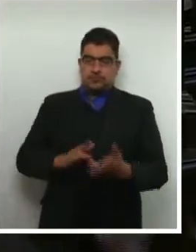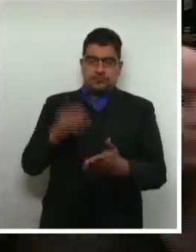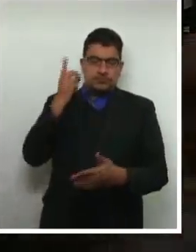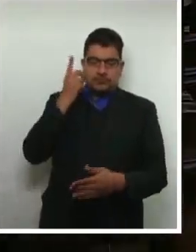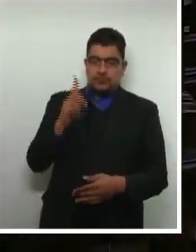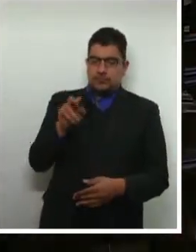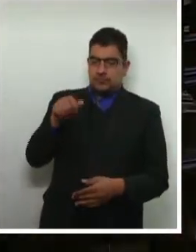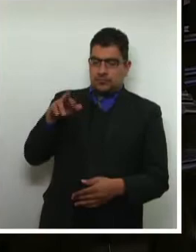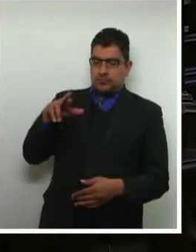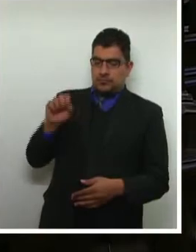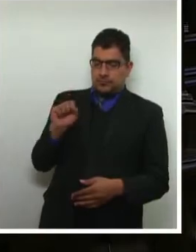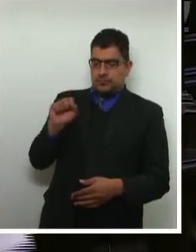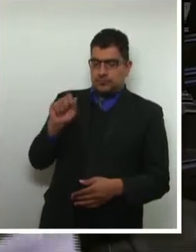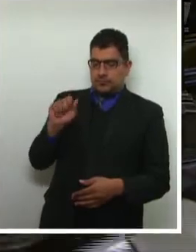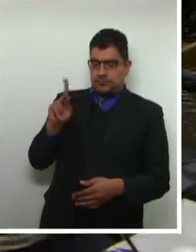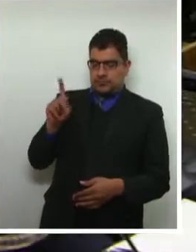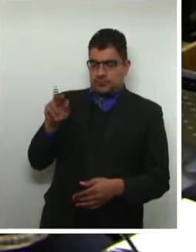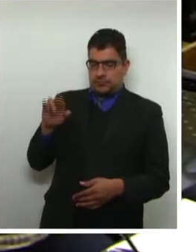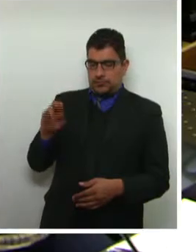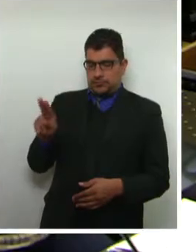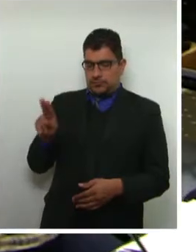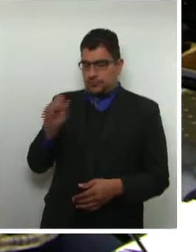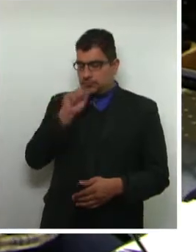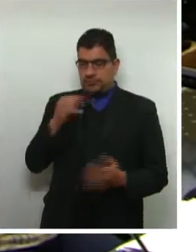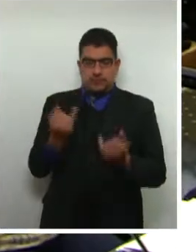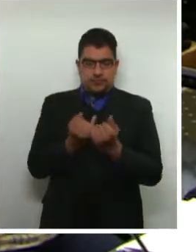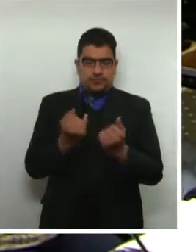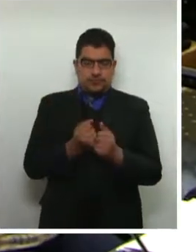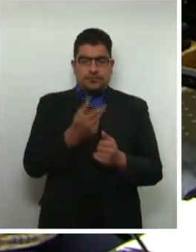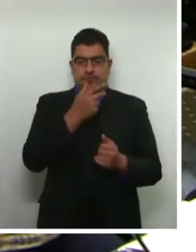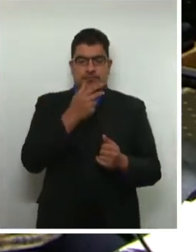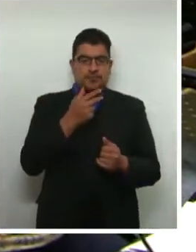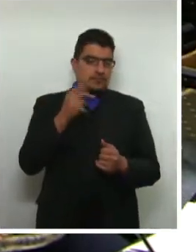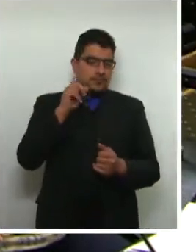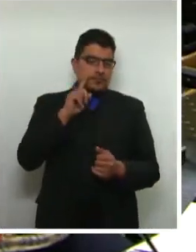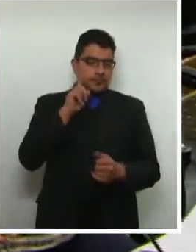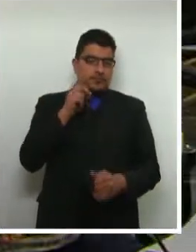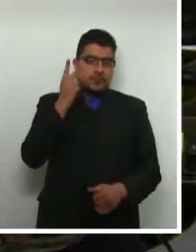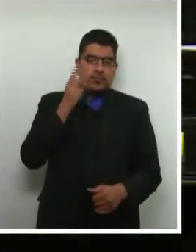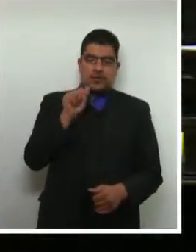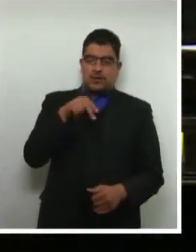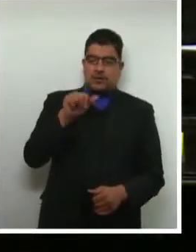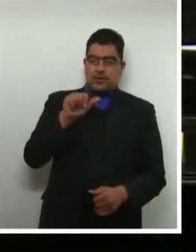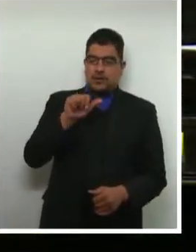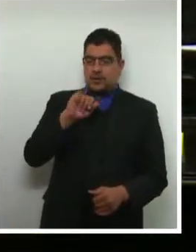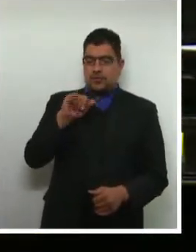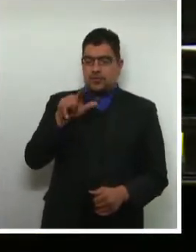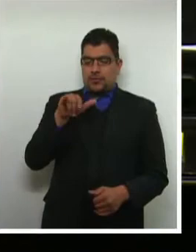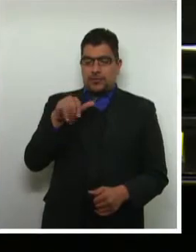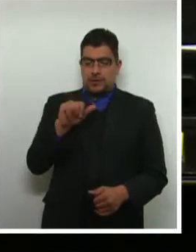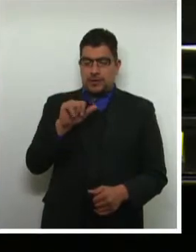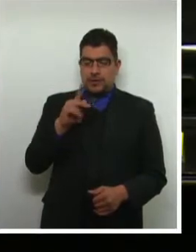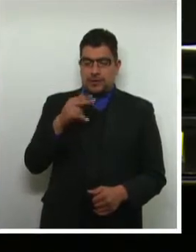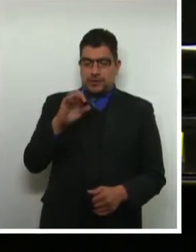diputado Jiménez Espriu. Tiene el uso de la palabra en pro la diputada Ana Julia Hernández Pérez.